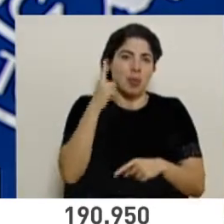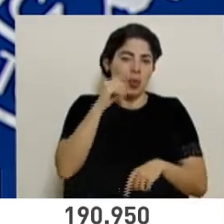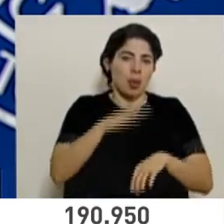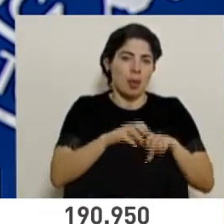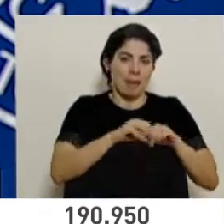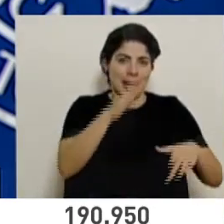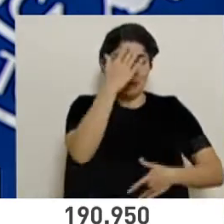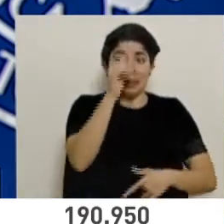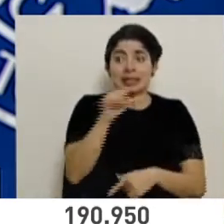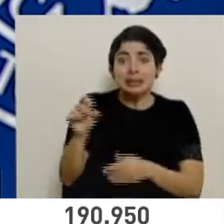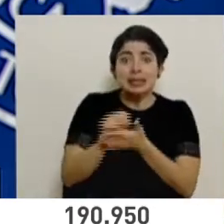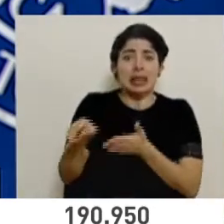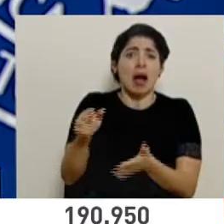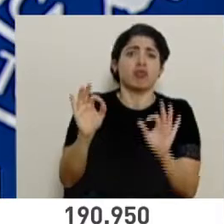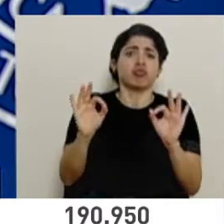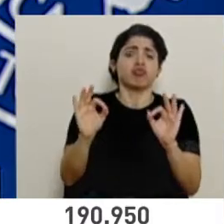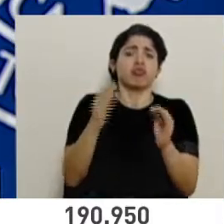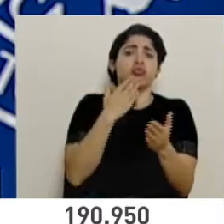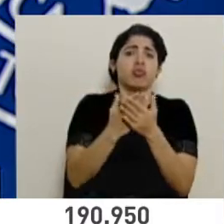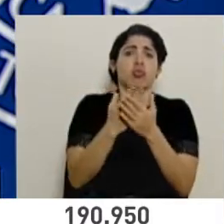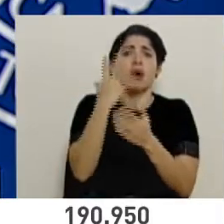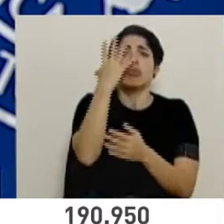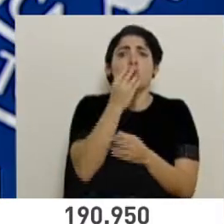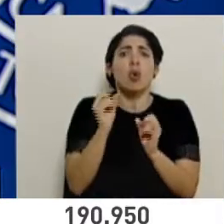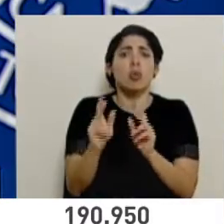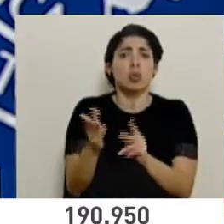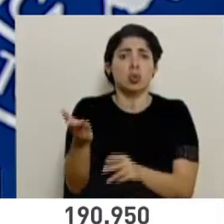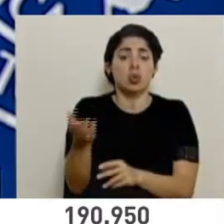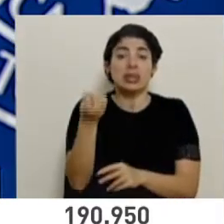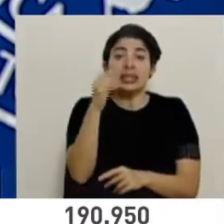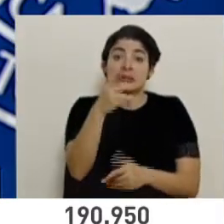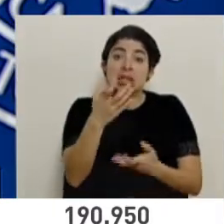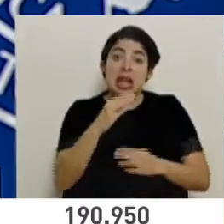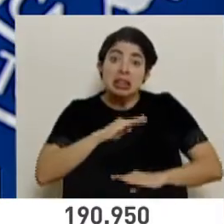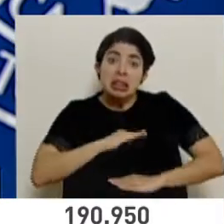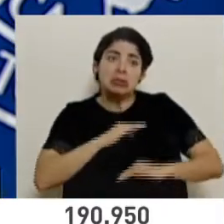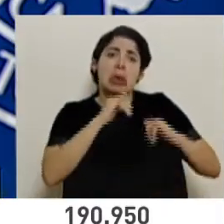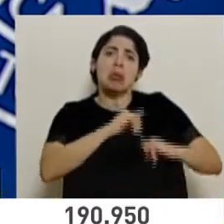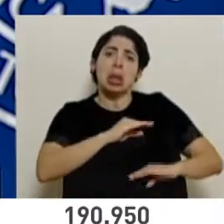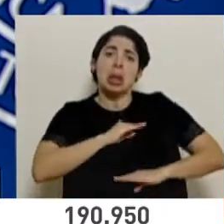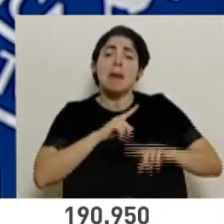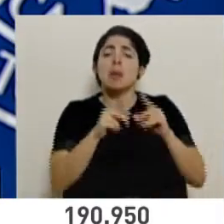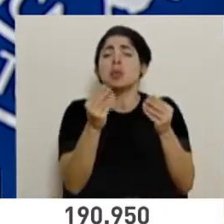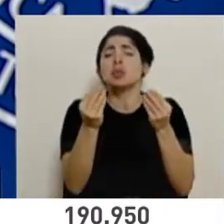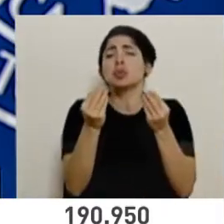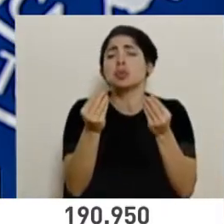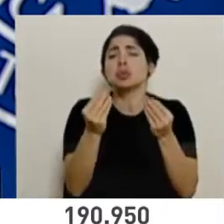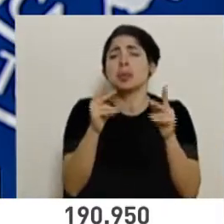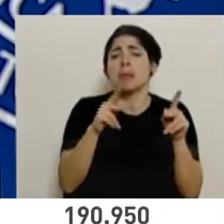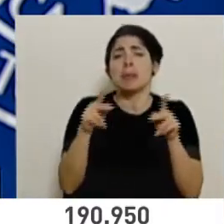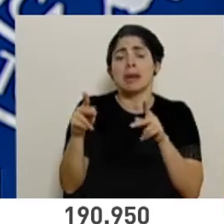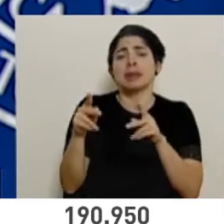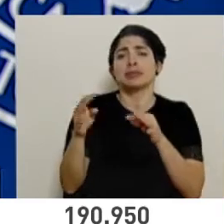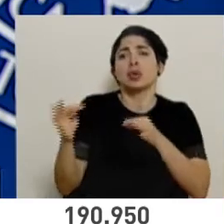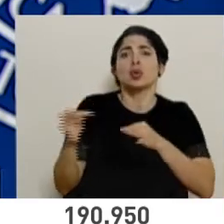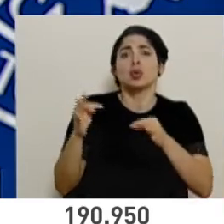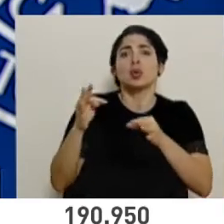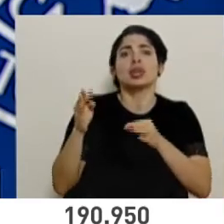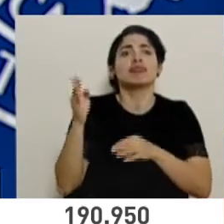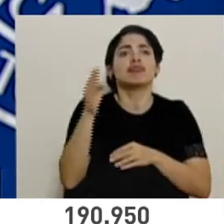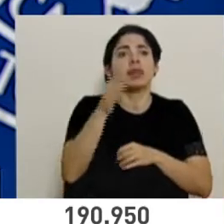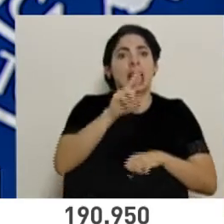Semana Santa es una linda oportunidad. Aquellos que deseen descansar van a descansar, pero muchos vamos a hacer turismo